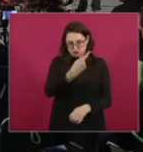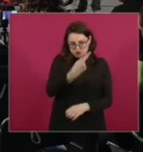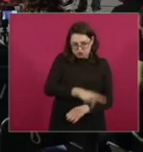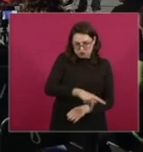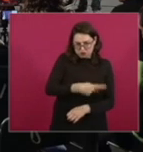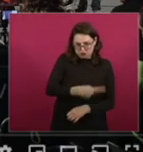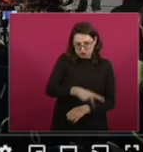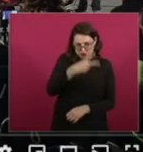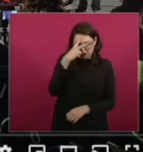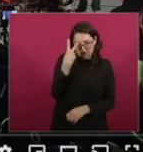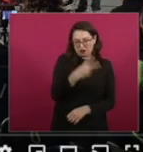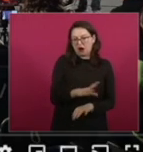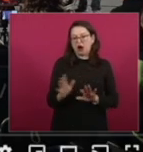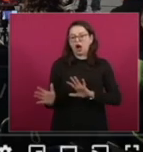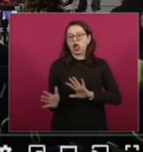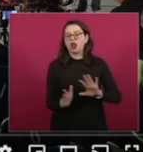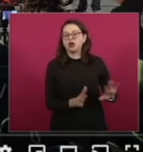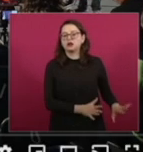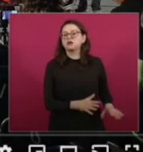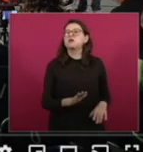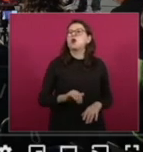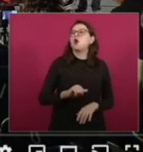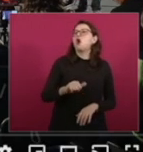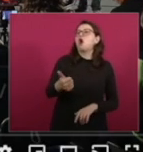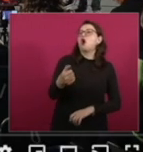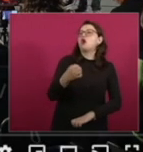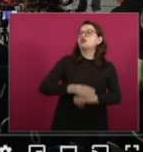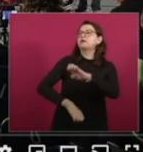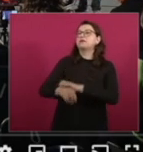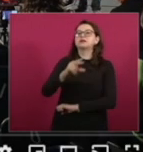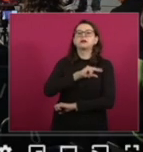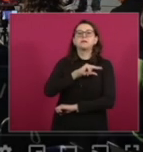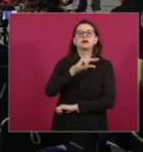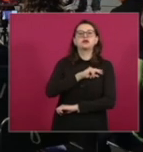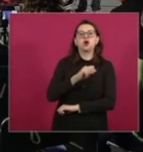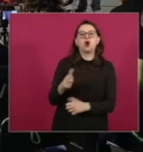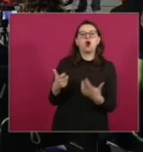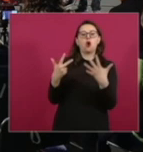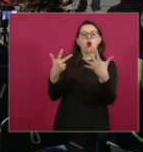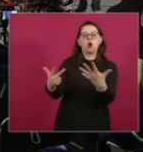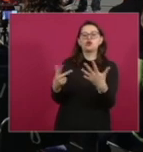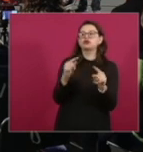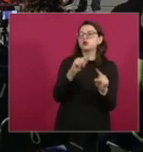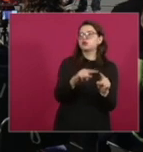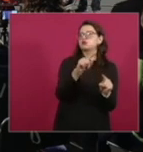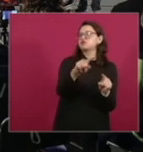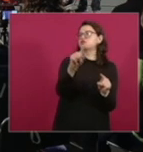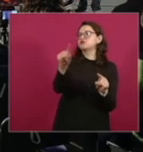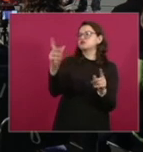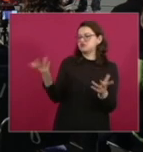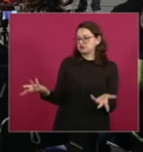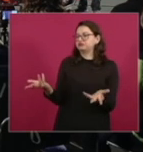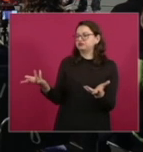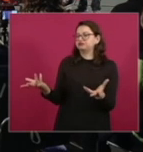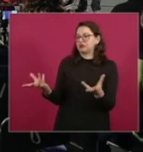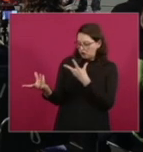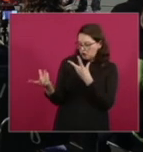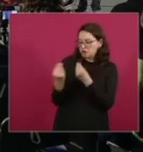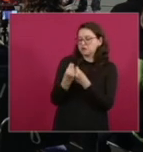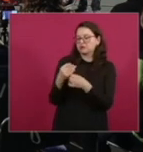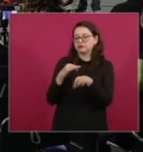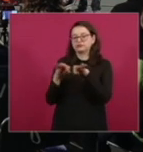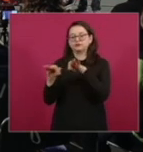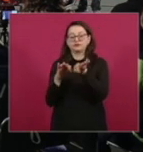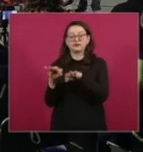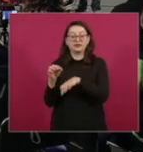encabezaba Lorenzo Córdoba, para privilegiar a 8 compañías, de las cuales 3, y esto es lo más preocupante, son